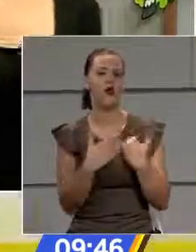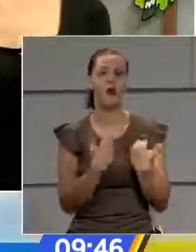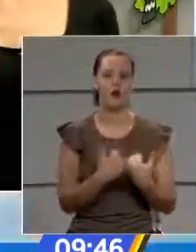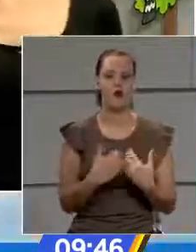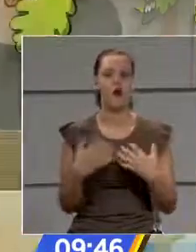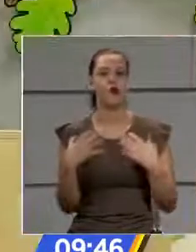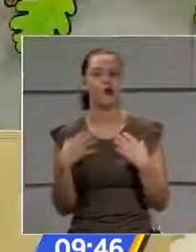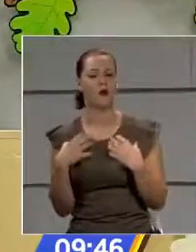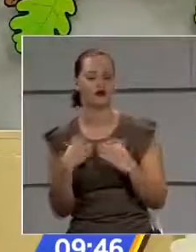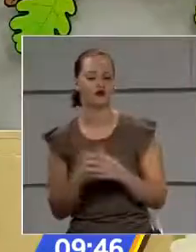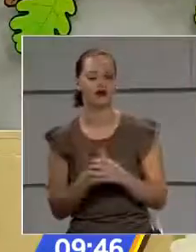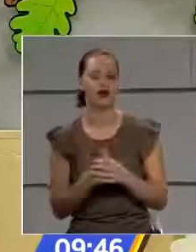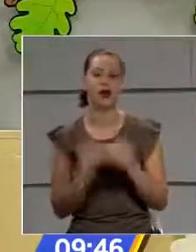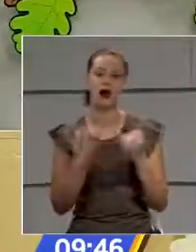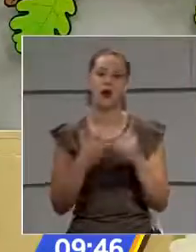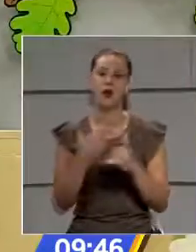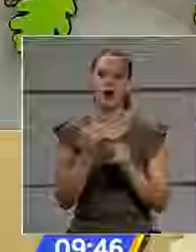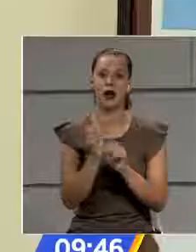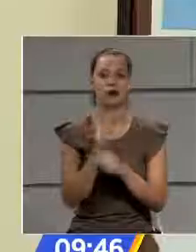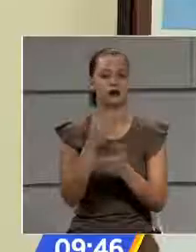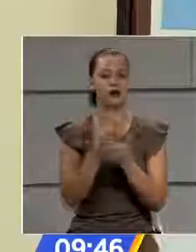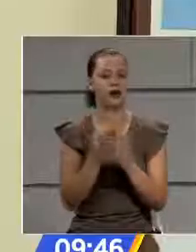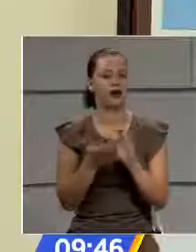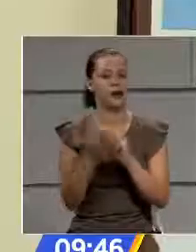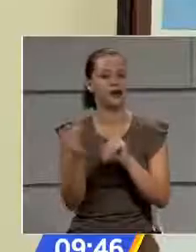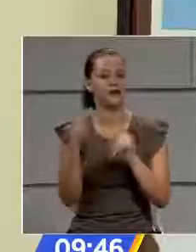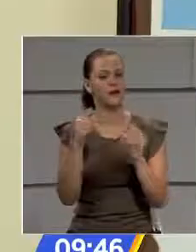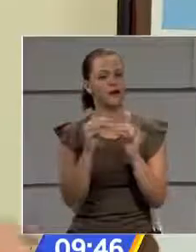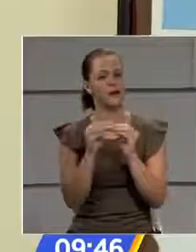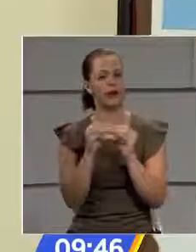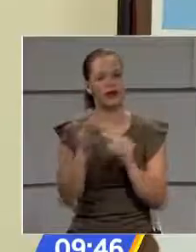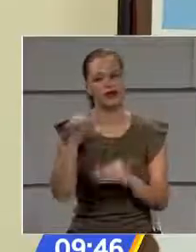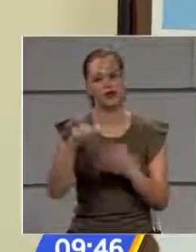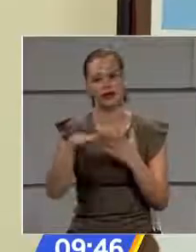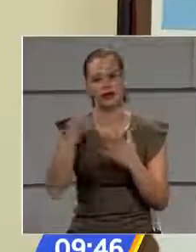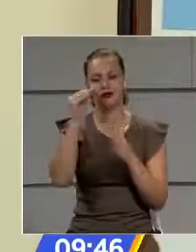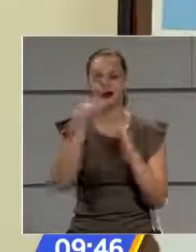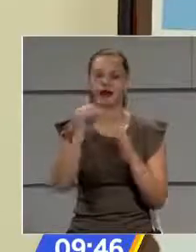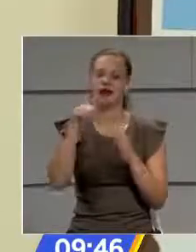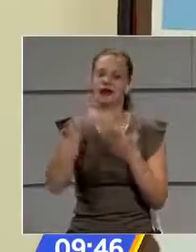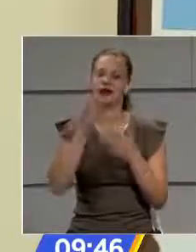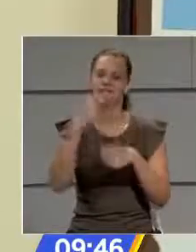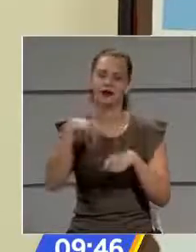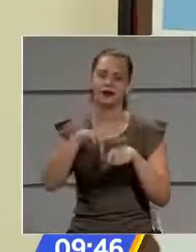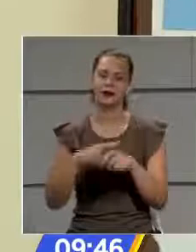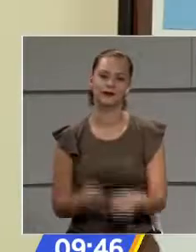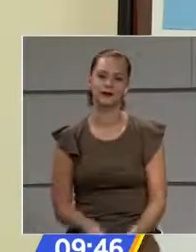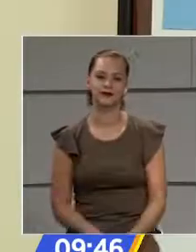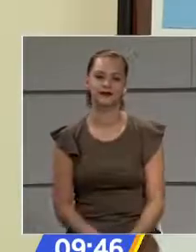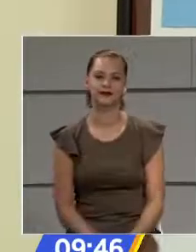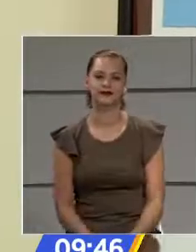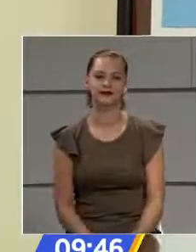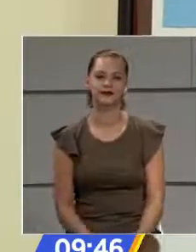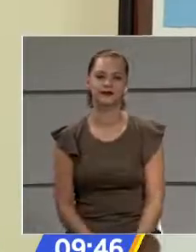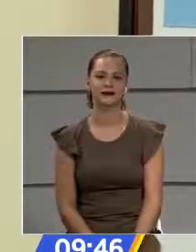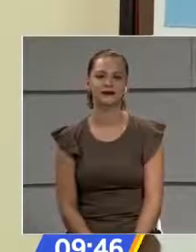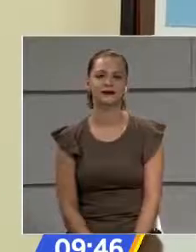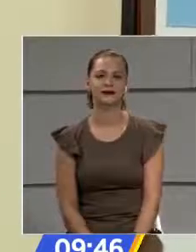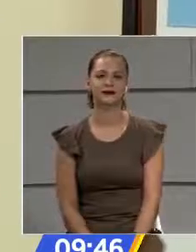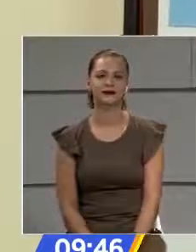órganos más. Muy bien, vamos a hacer una pausa y ya casi venimos con más de Aprendo en Casa aquí en Café Nacional. Volver a vernos me emociona